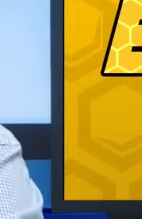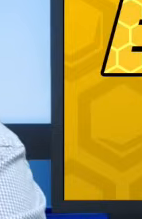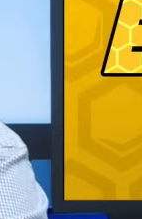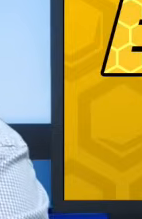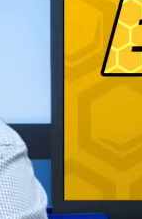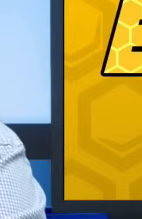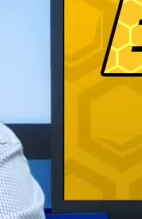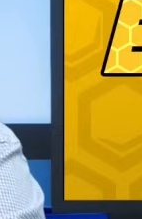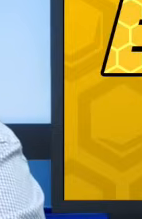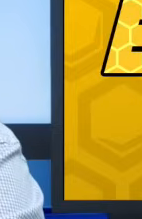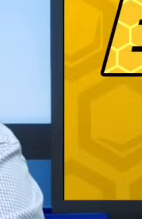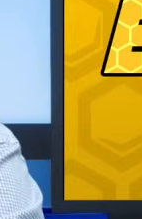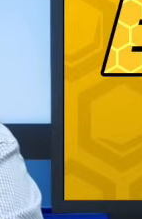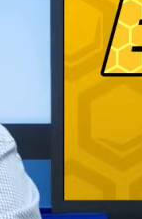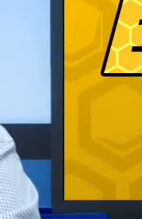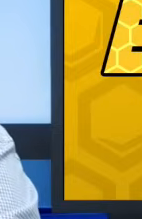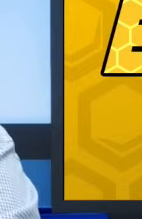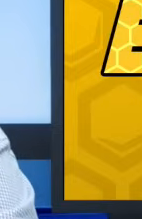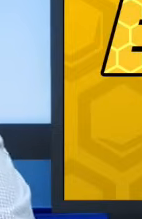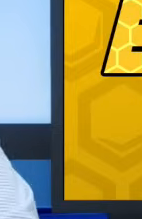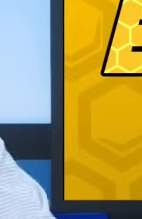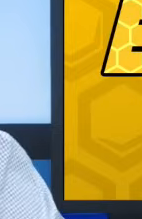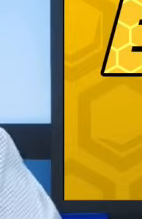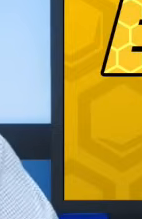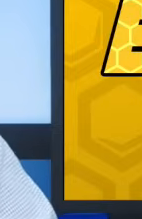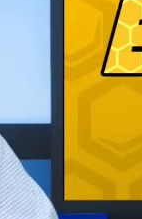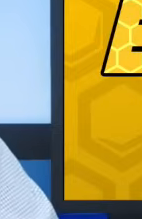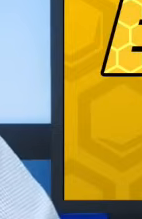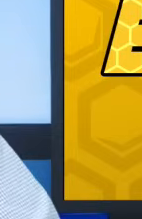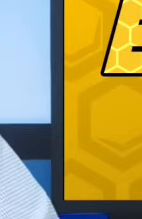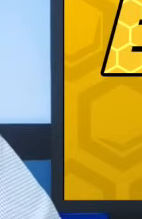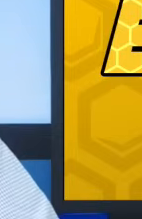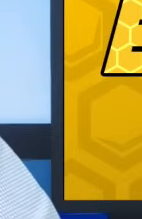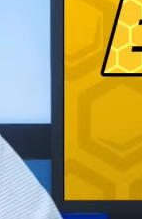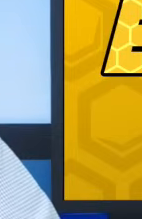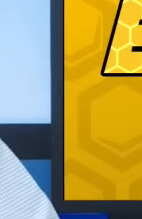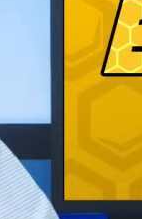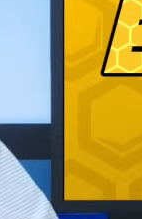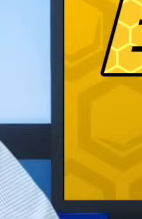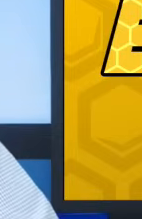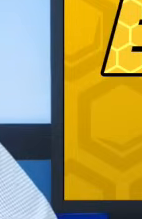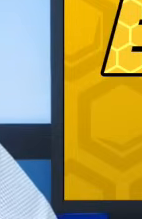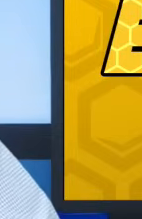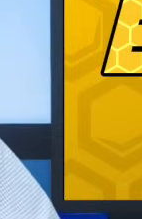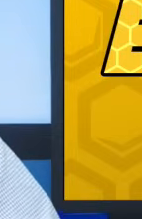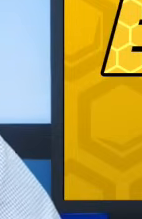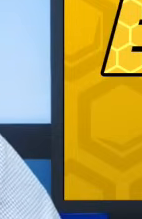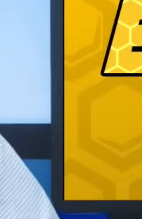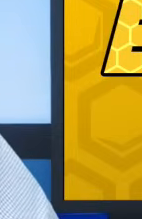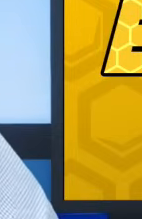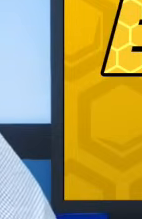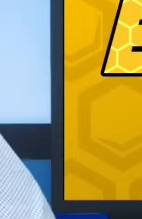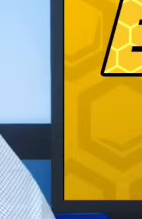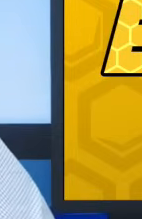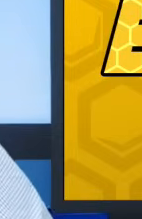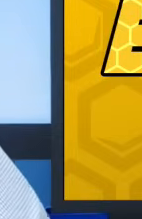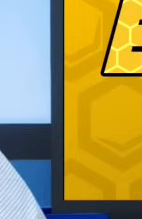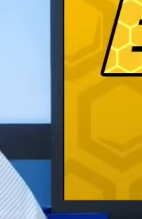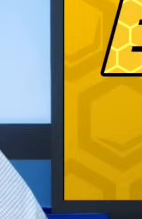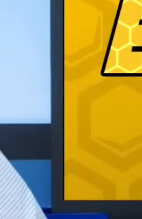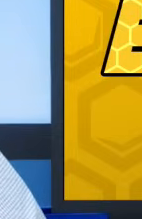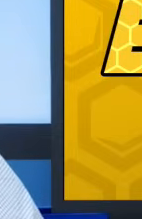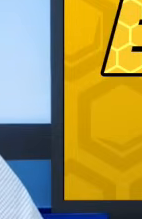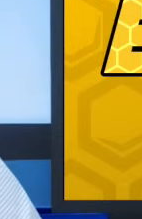habló de nuevo y más a detalle del caso de Amparo Casar, este escándalo de corrupción al interior de la petrolera